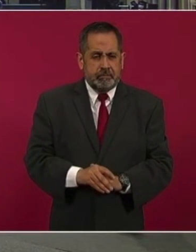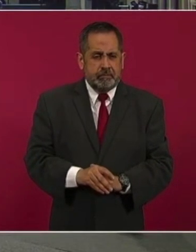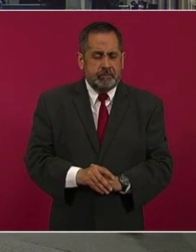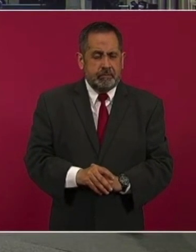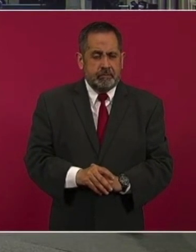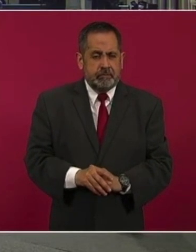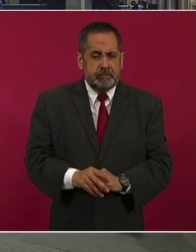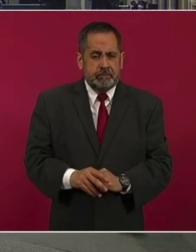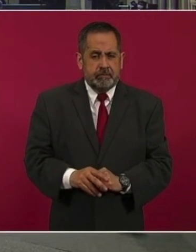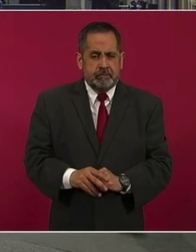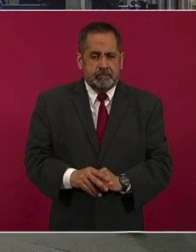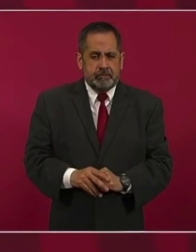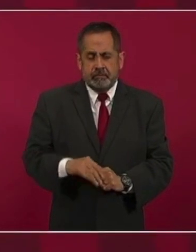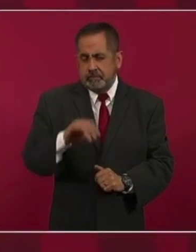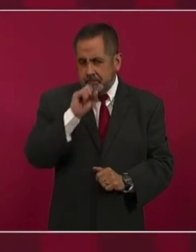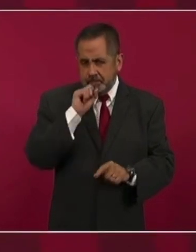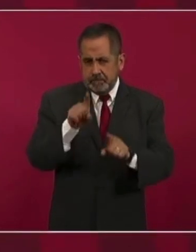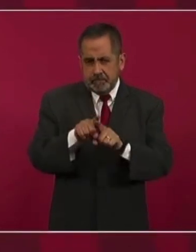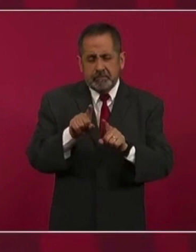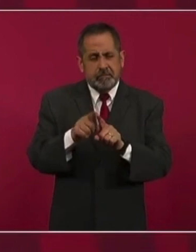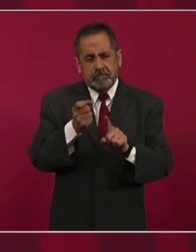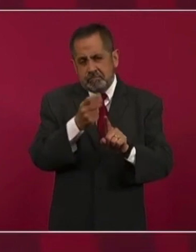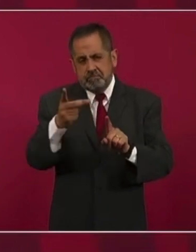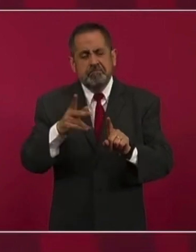19 muertos? Sí. También heridos,